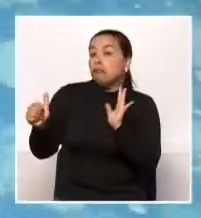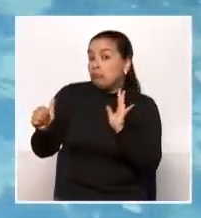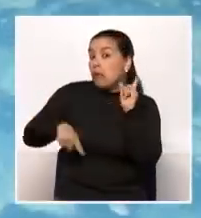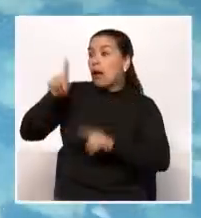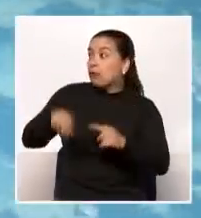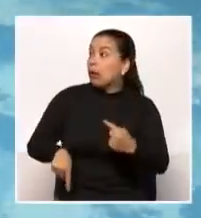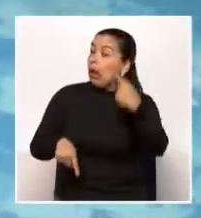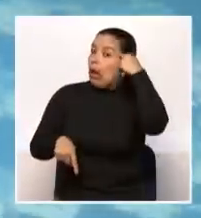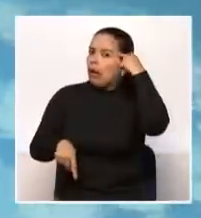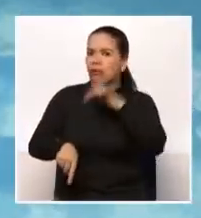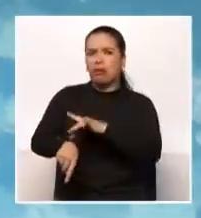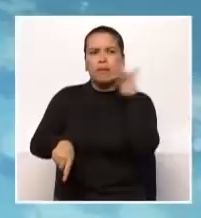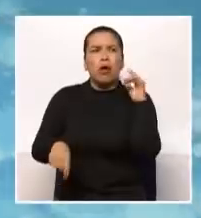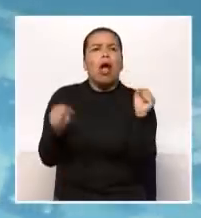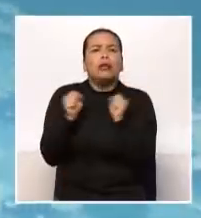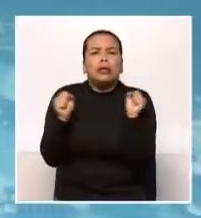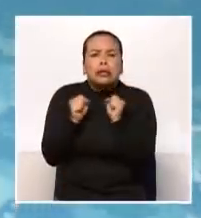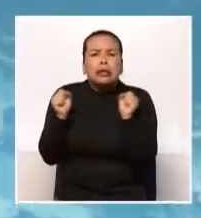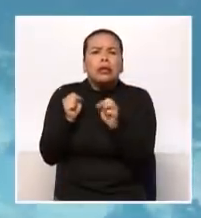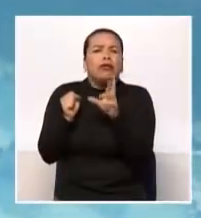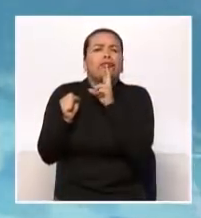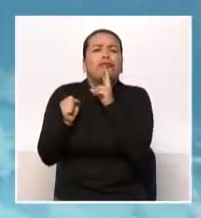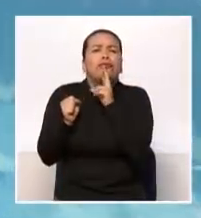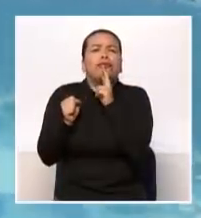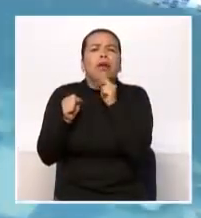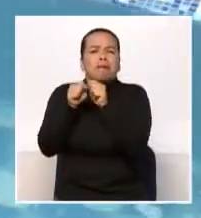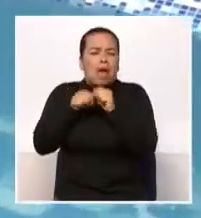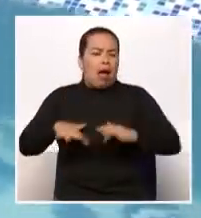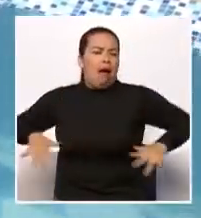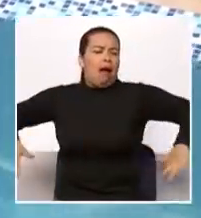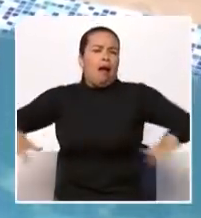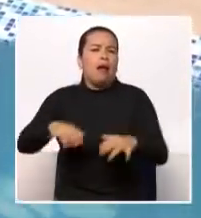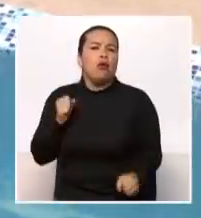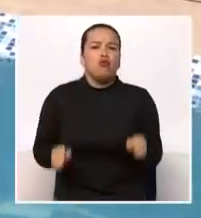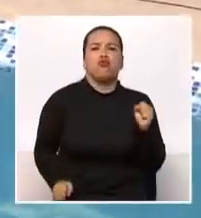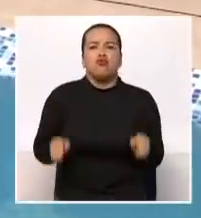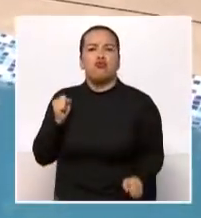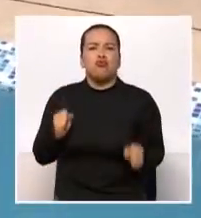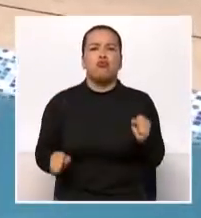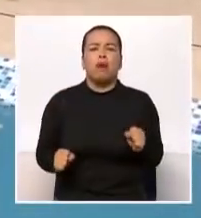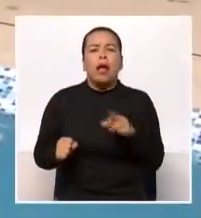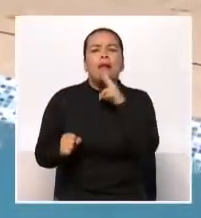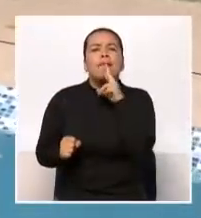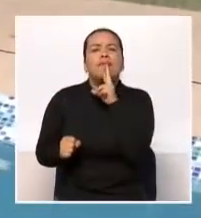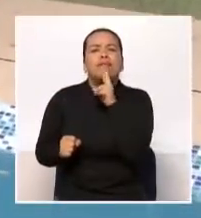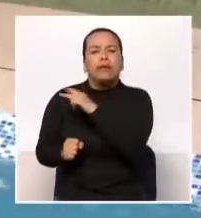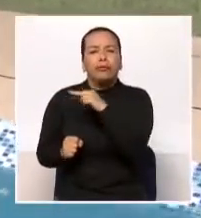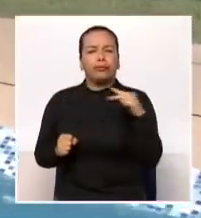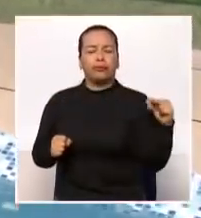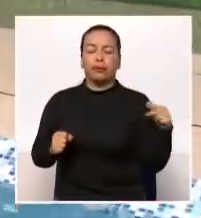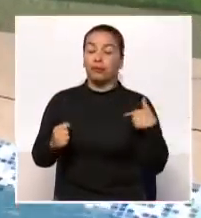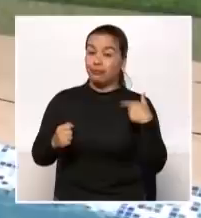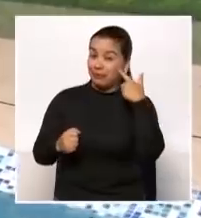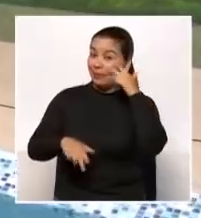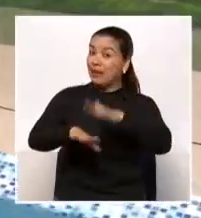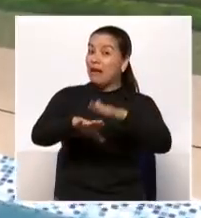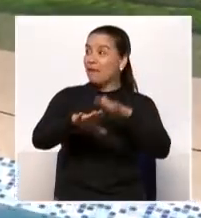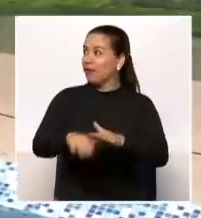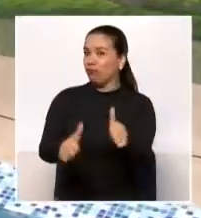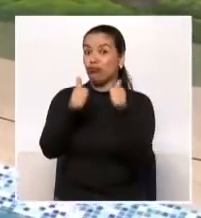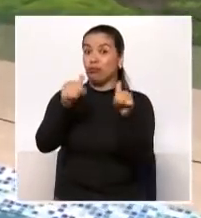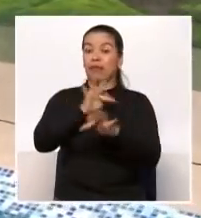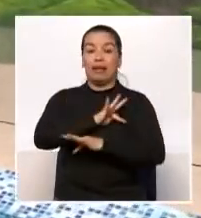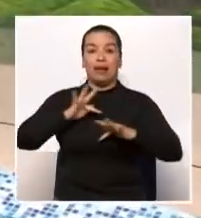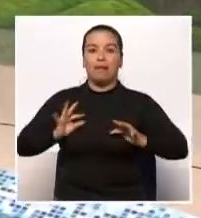temprano y con este frío y uno metido en una piscina y haciendo ejercicio. Créanme, no hay mejor terapia, no